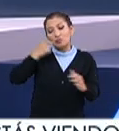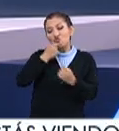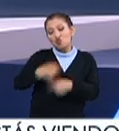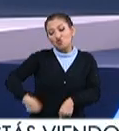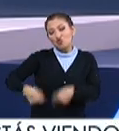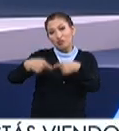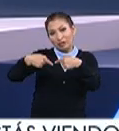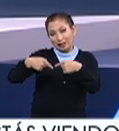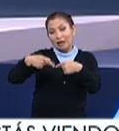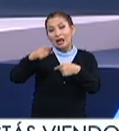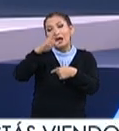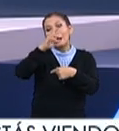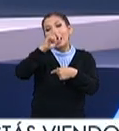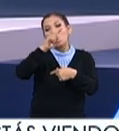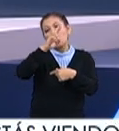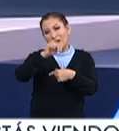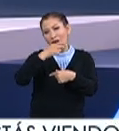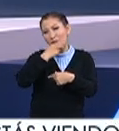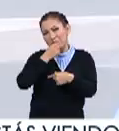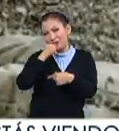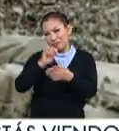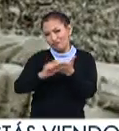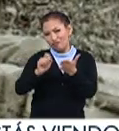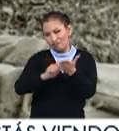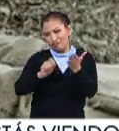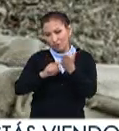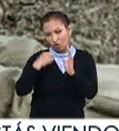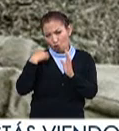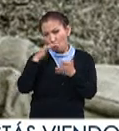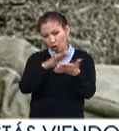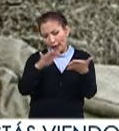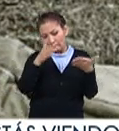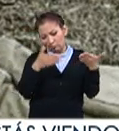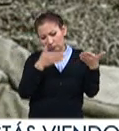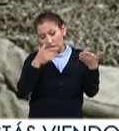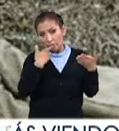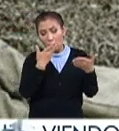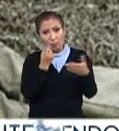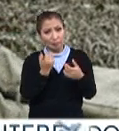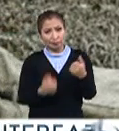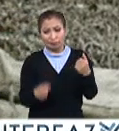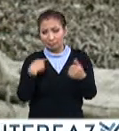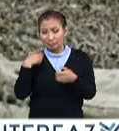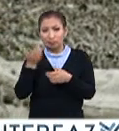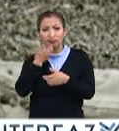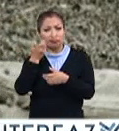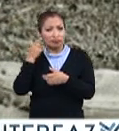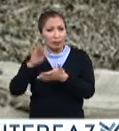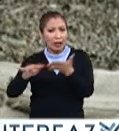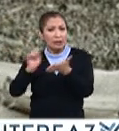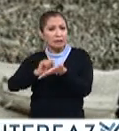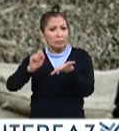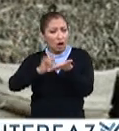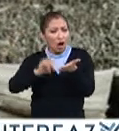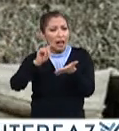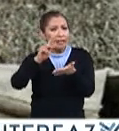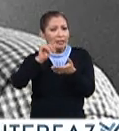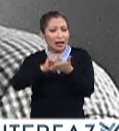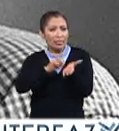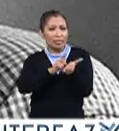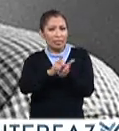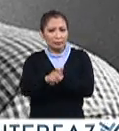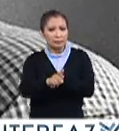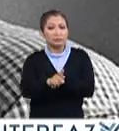infancia. Radwan Nazar seguramente, bueno, por lo que he leído, es un gran lector de los clásicos, estudió literatura, te decía, y